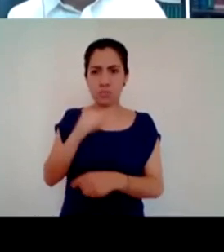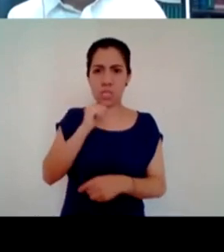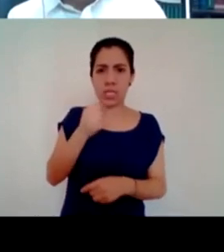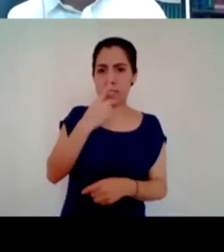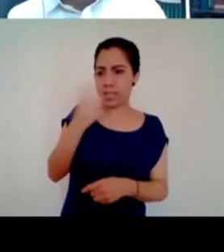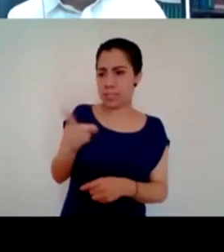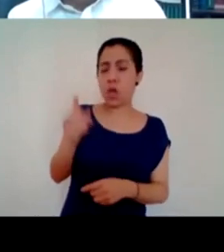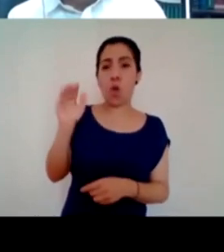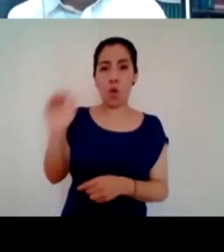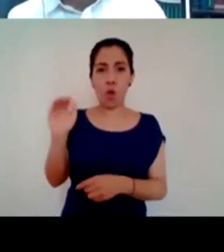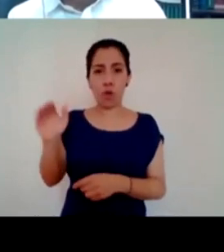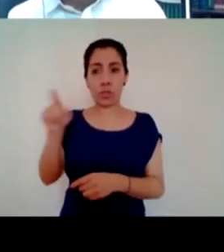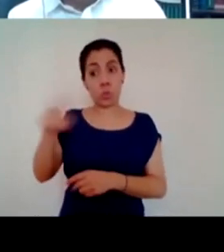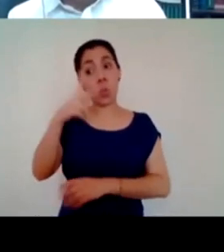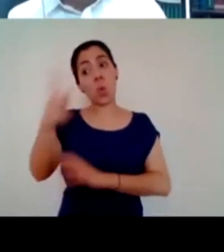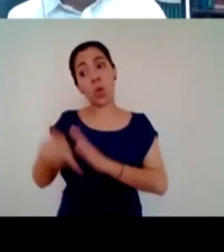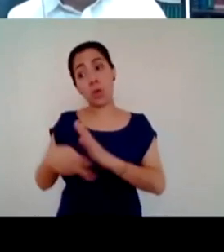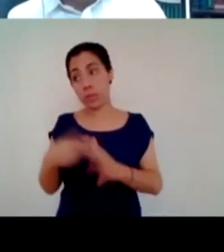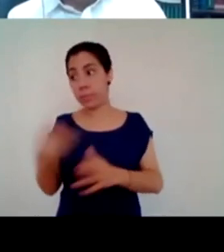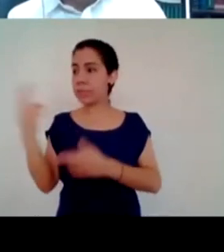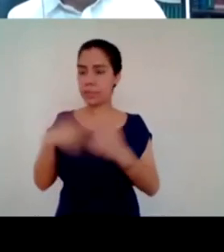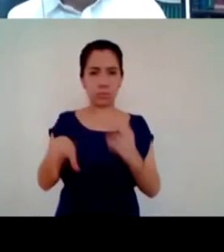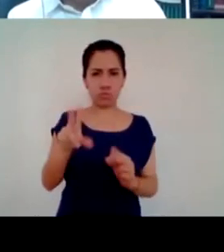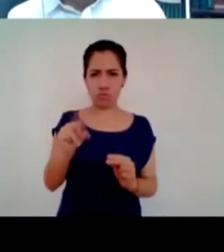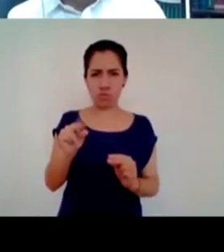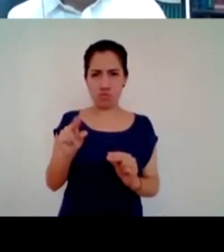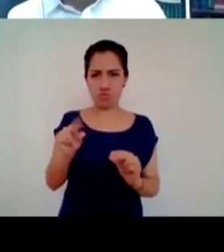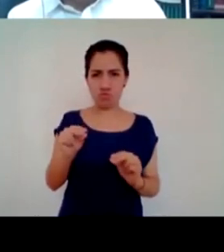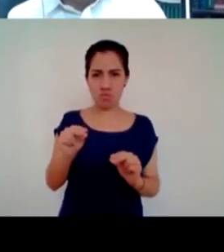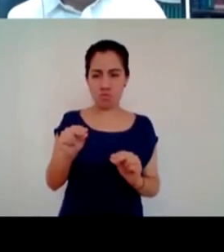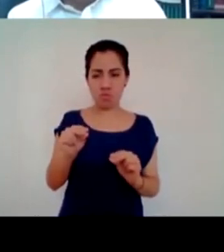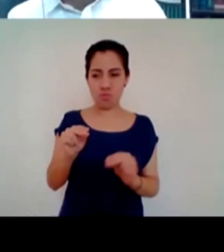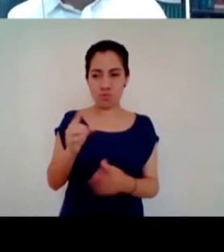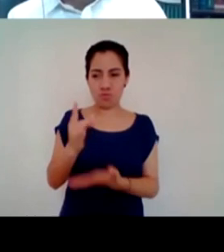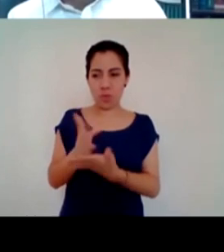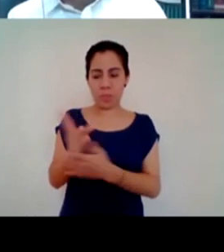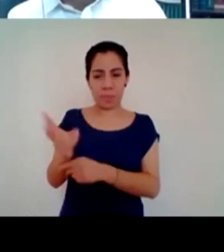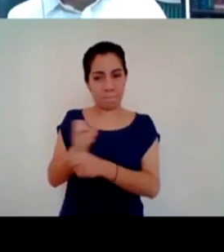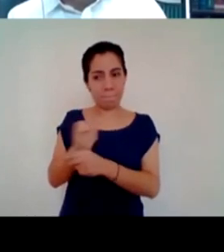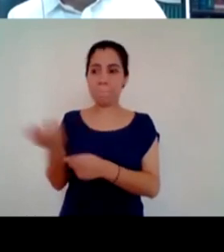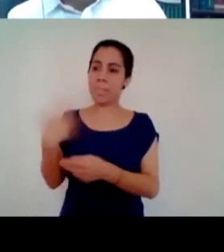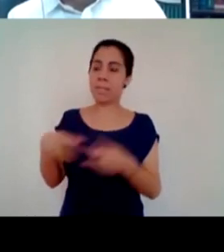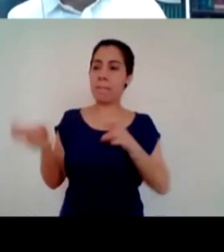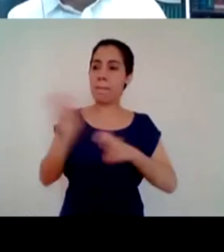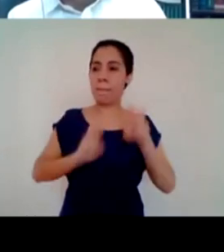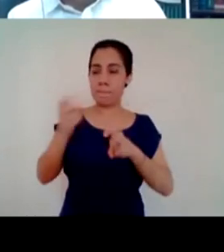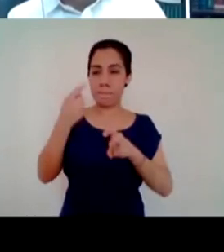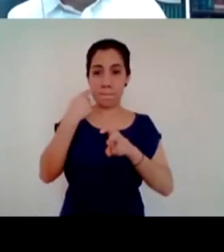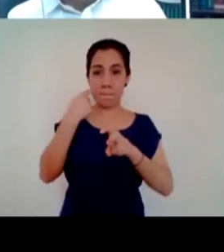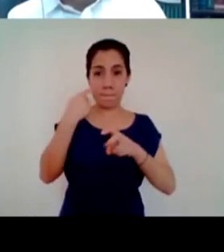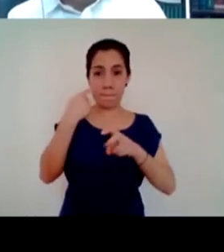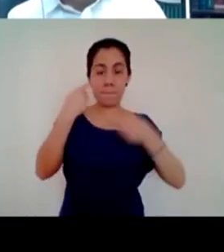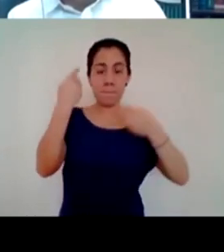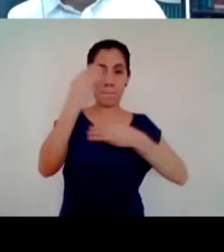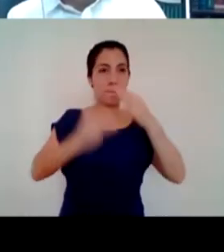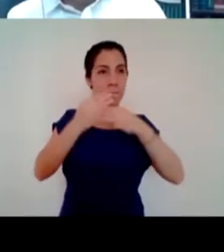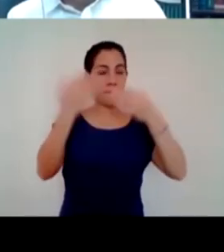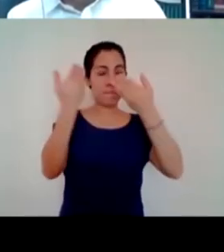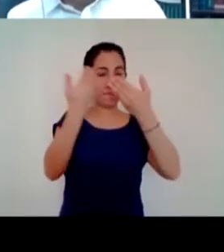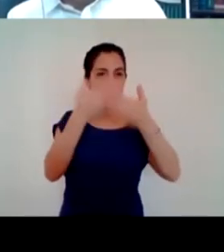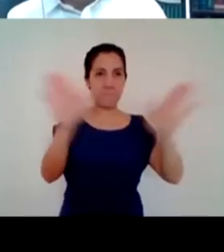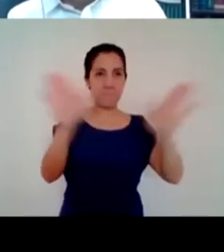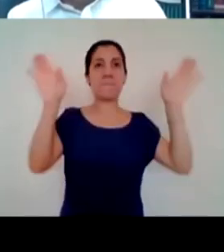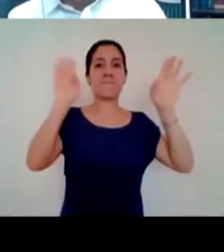decirles que tienen que volver, nada más diciéndoles, miren, el mundo es más que la coladera donde viven, realmente